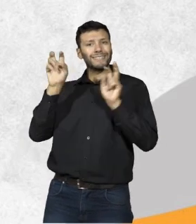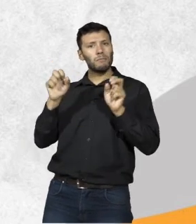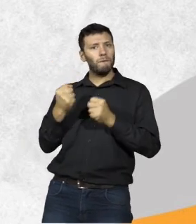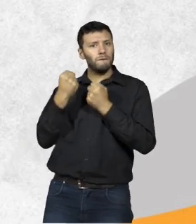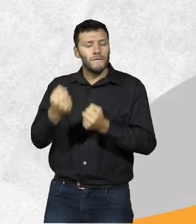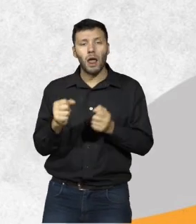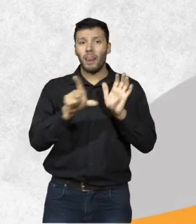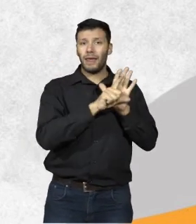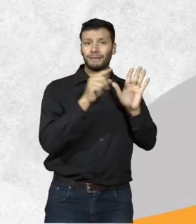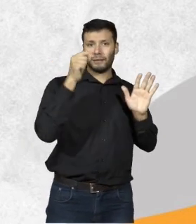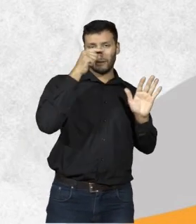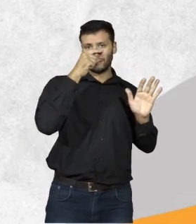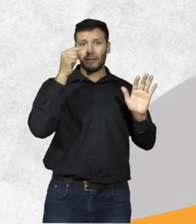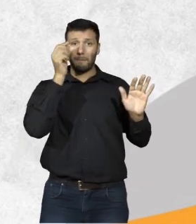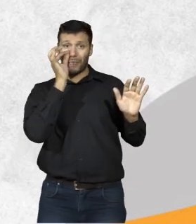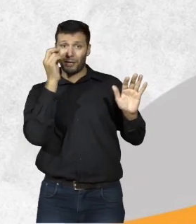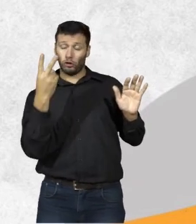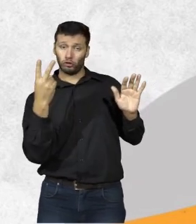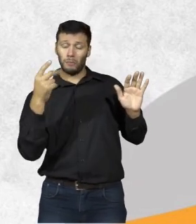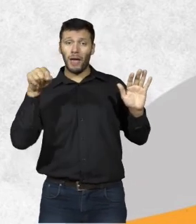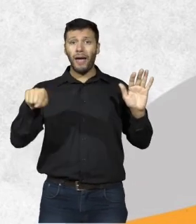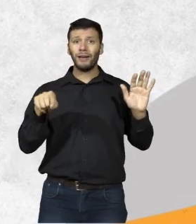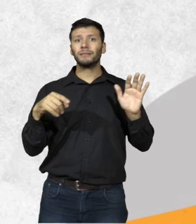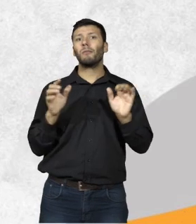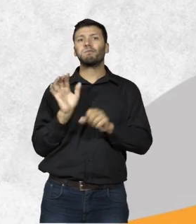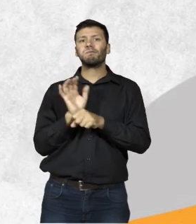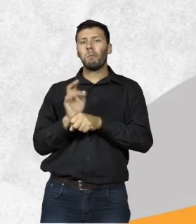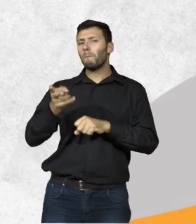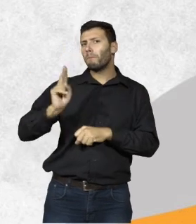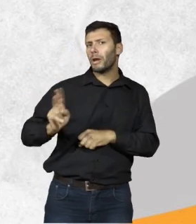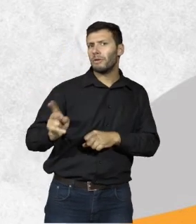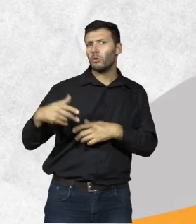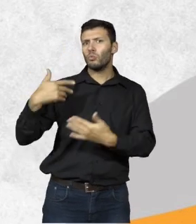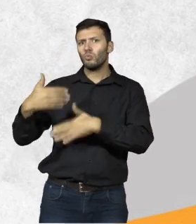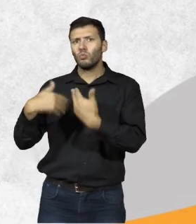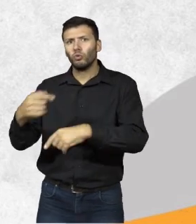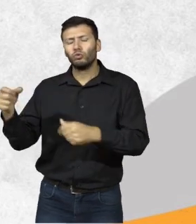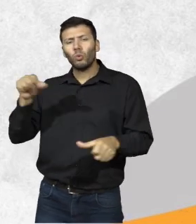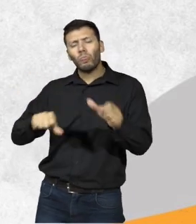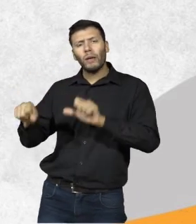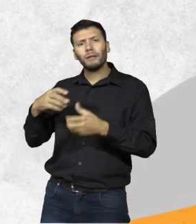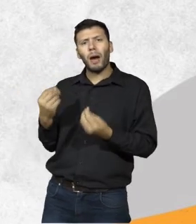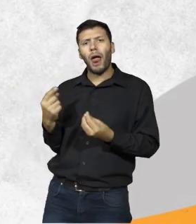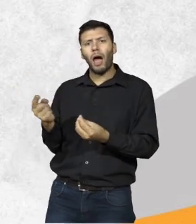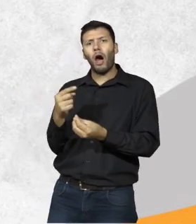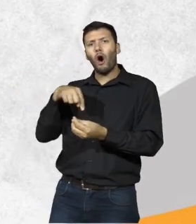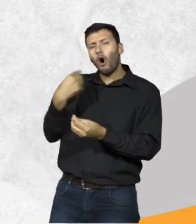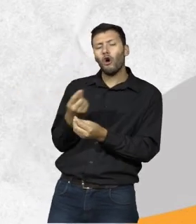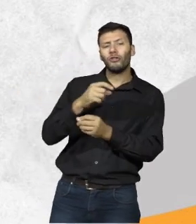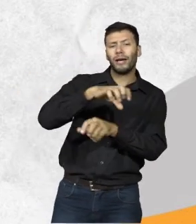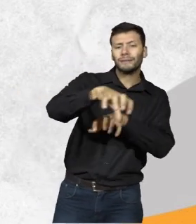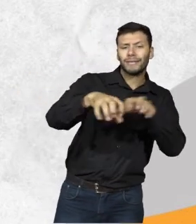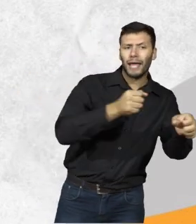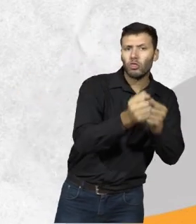Ley 7722, que impide el uso de determinadas sustancias que son de uso común en otras